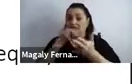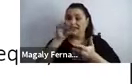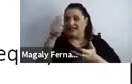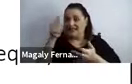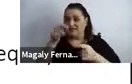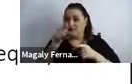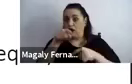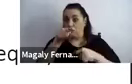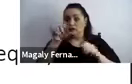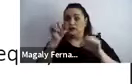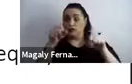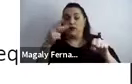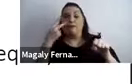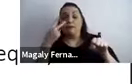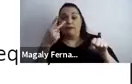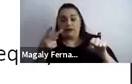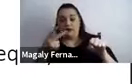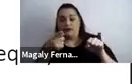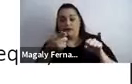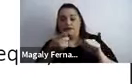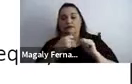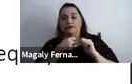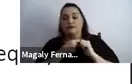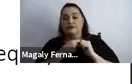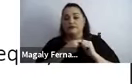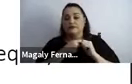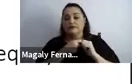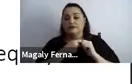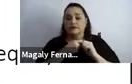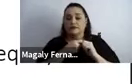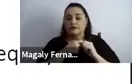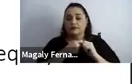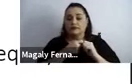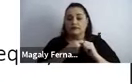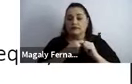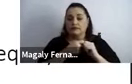vean, si lo puedo ver aquí.